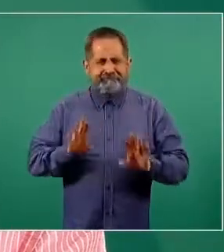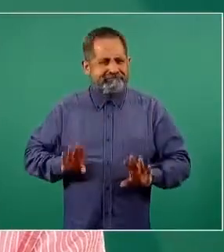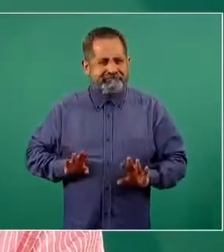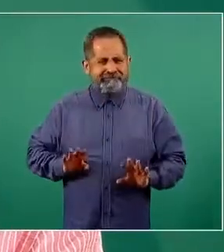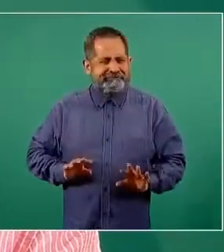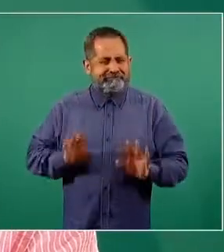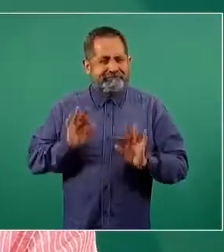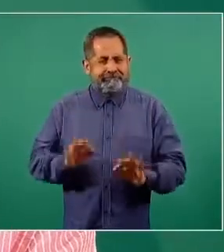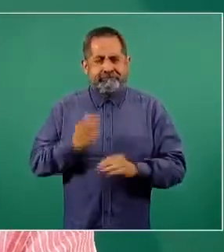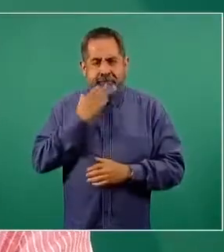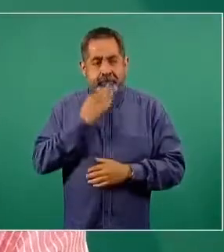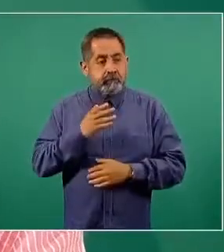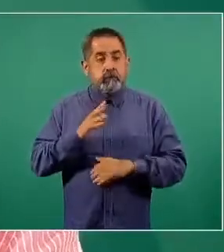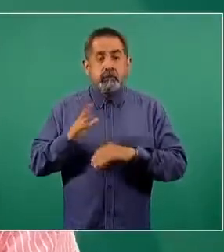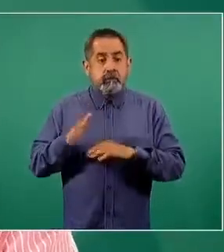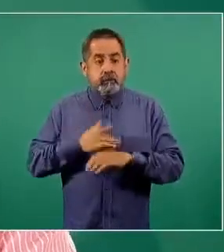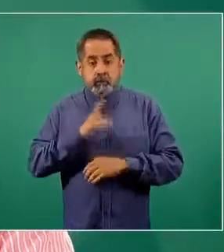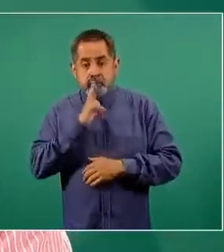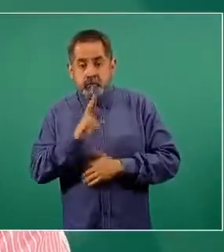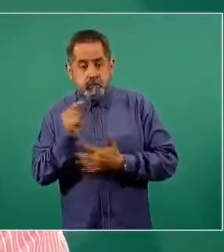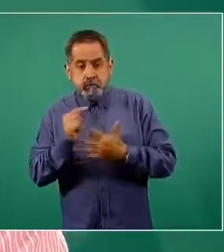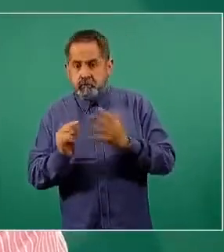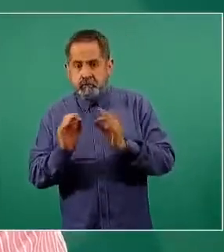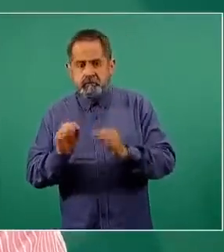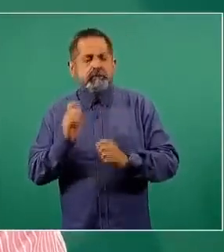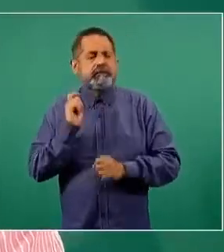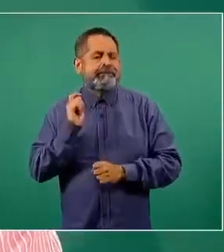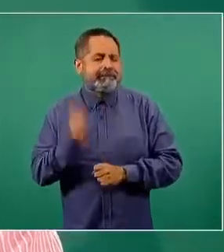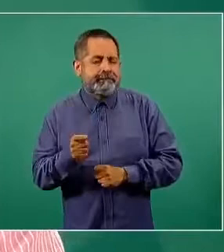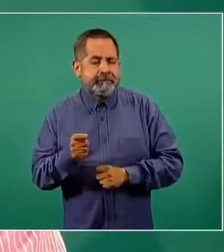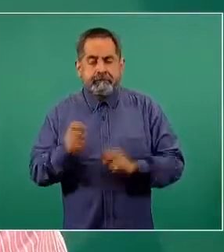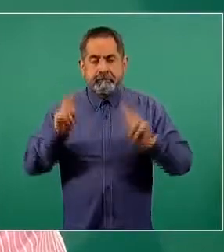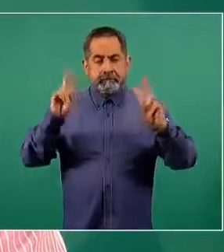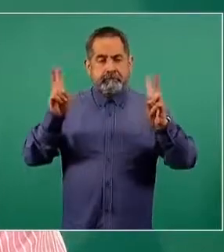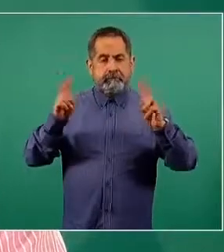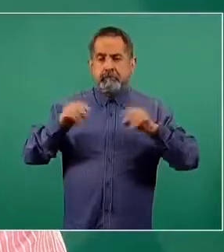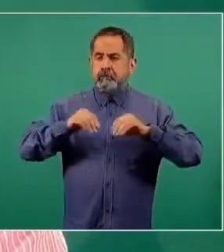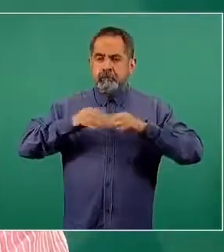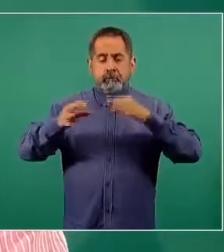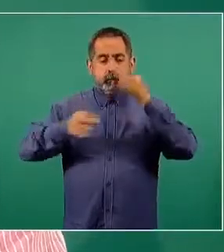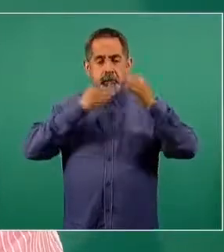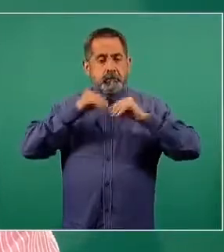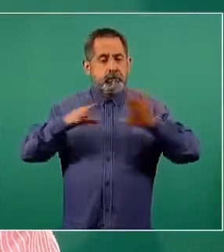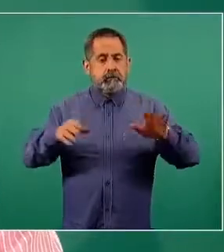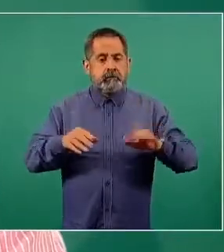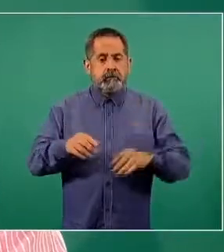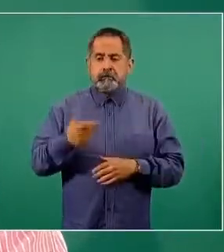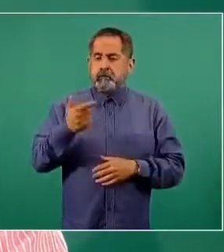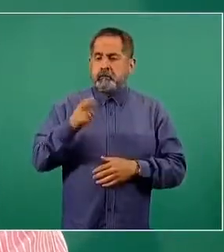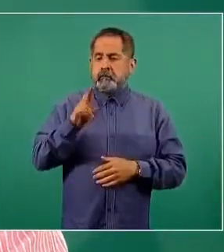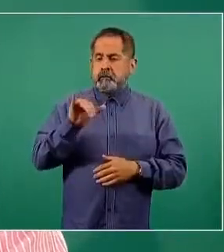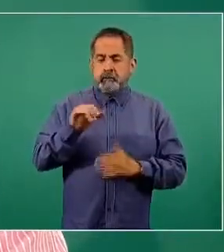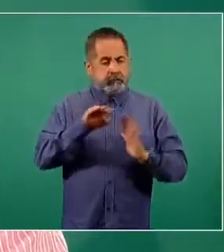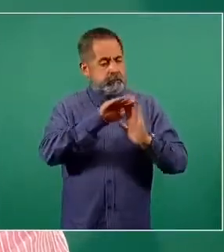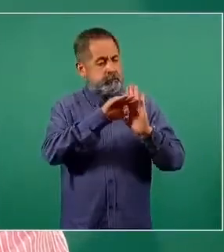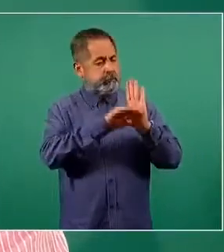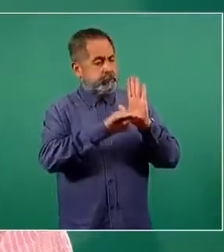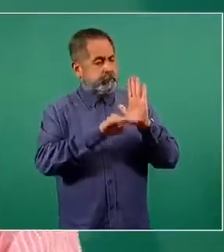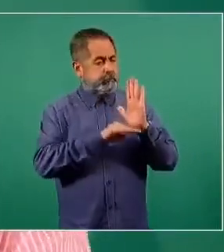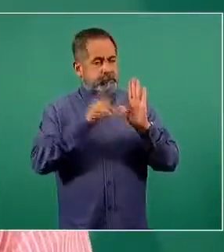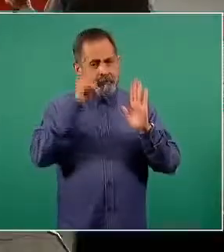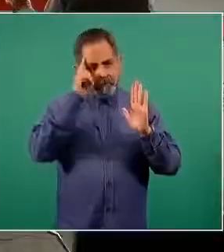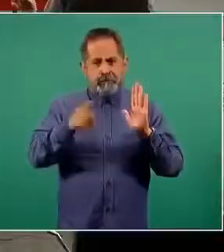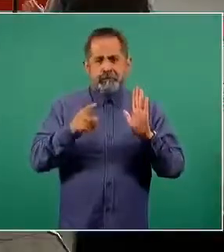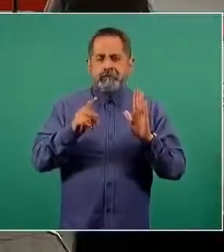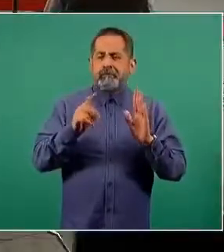que ya hay resultados muy concretos de esto. Se trata del lanzamiento público de la guía para la activación de vías